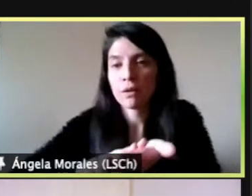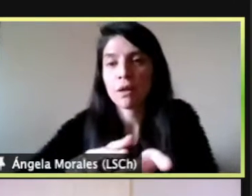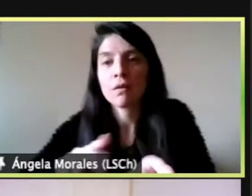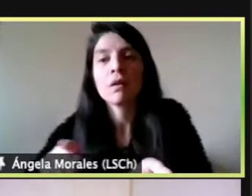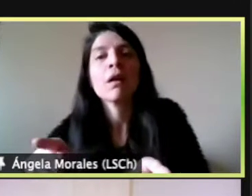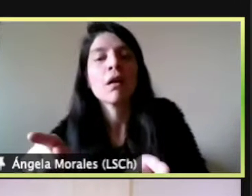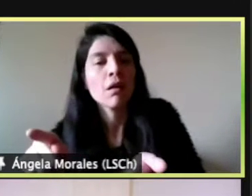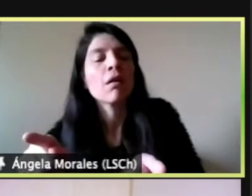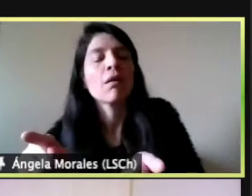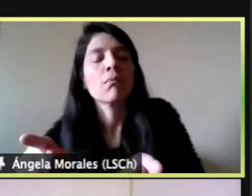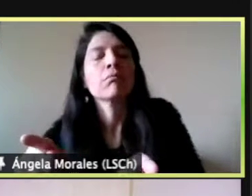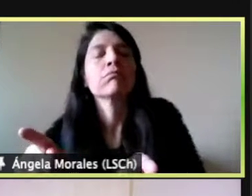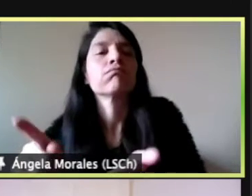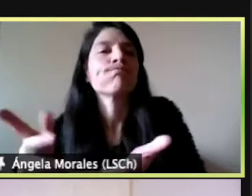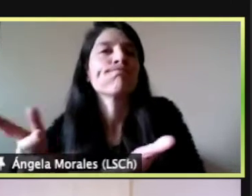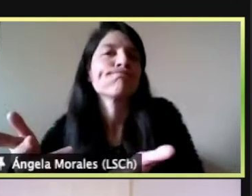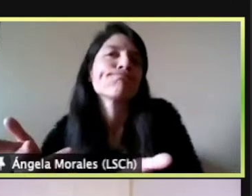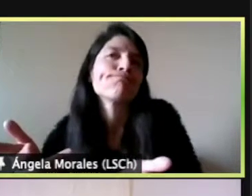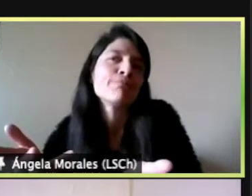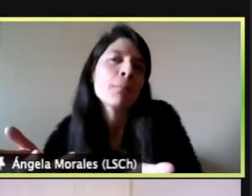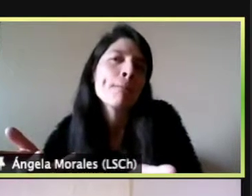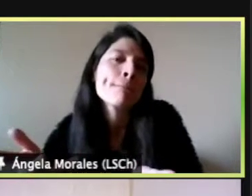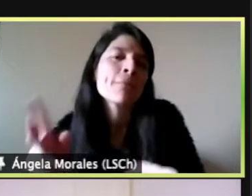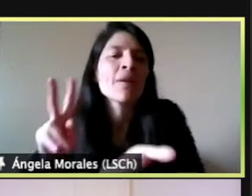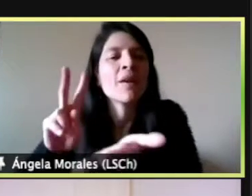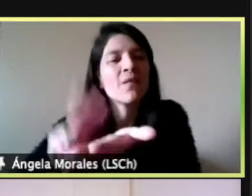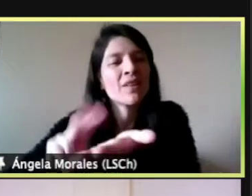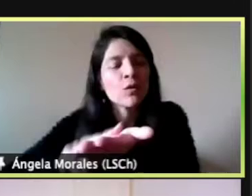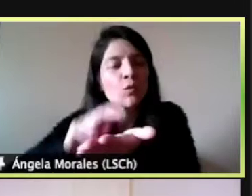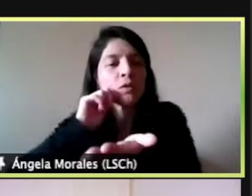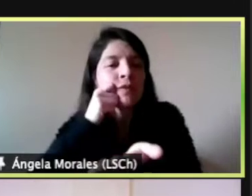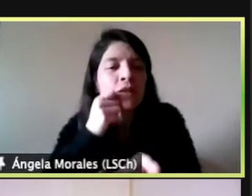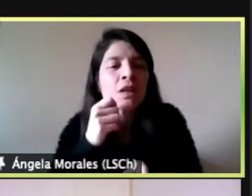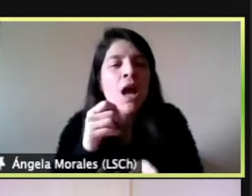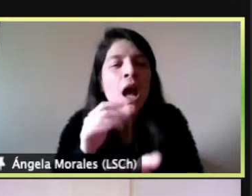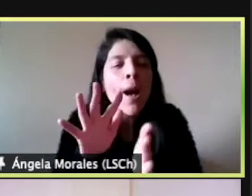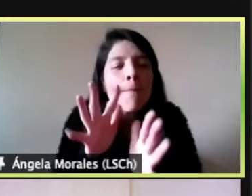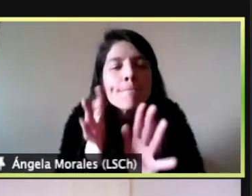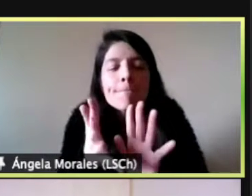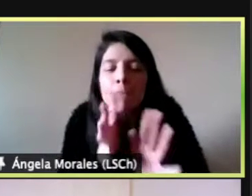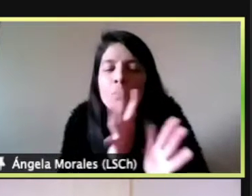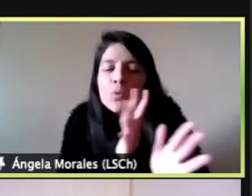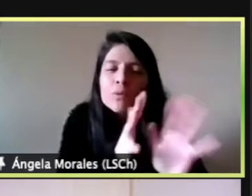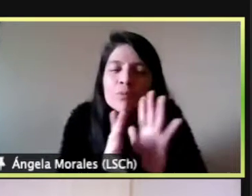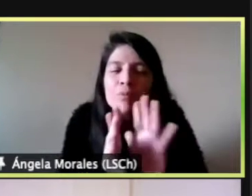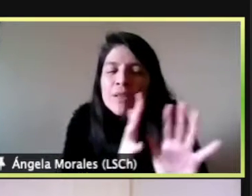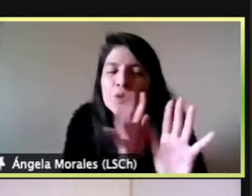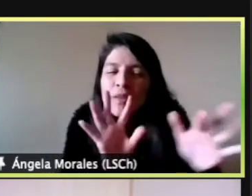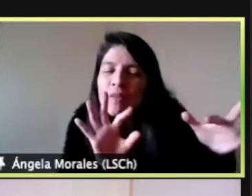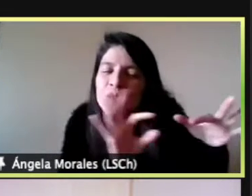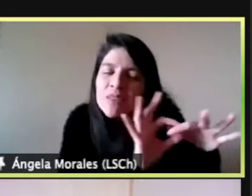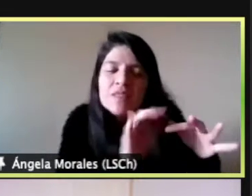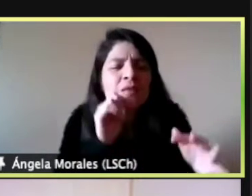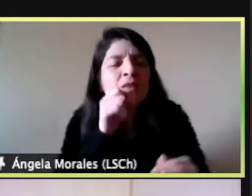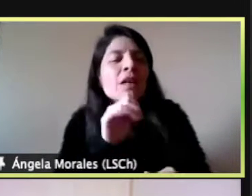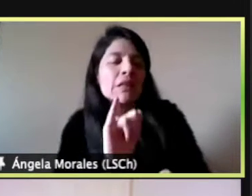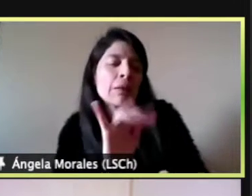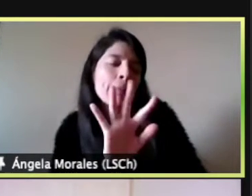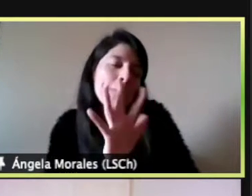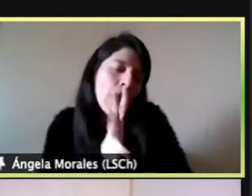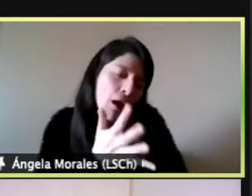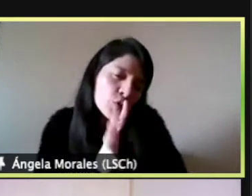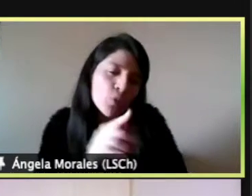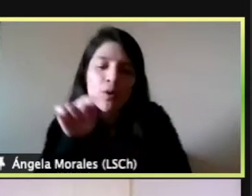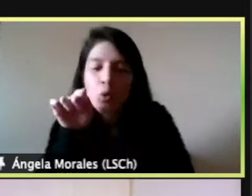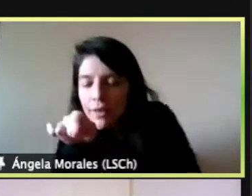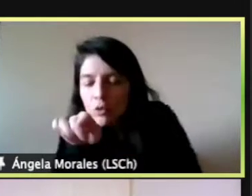aproximación de la coincidencia. O sea que yo le voy a decir, bueno, esto más o menos coincide con esto. Más o menos coincide con esto otro.